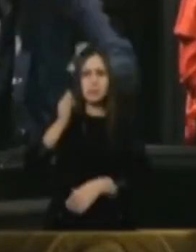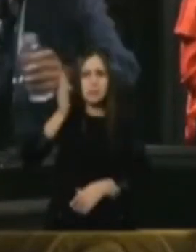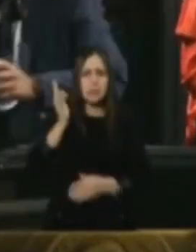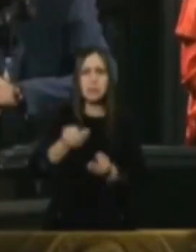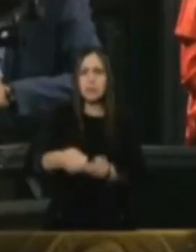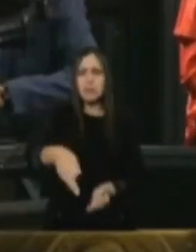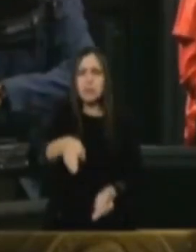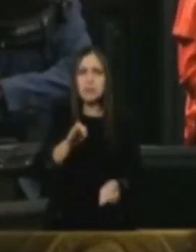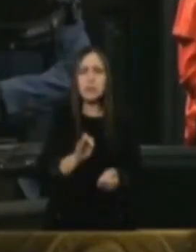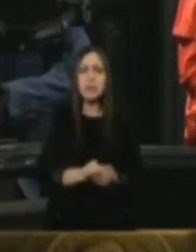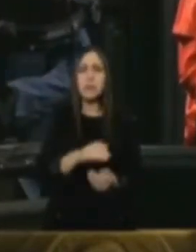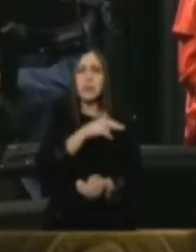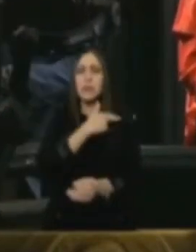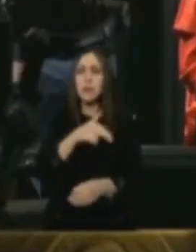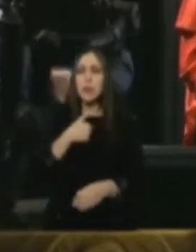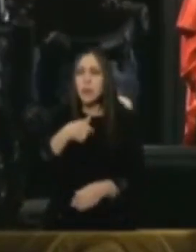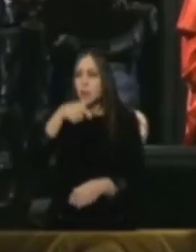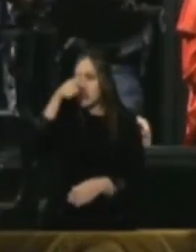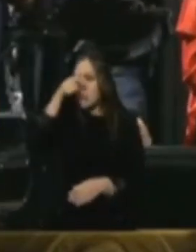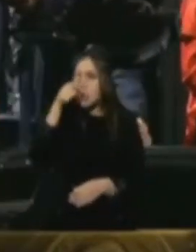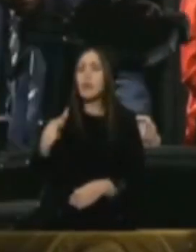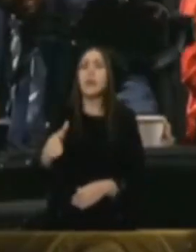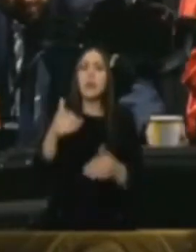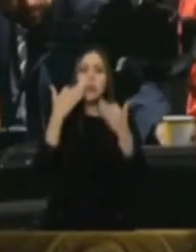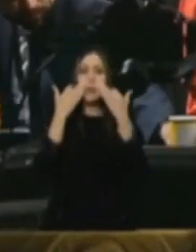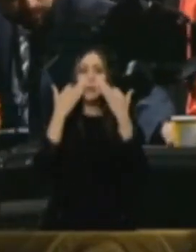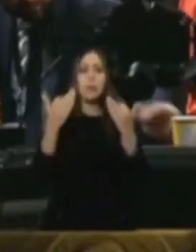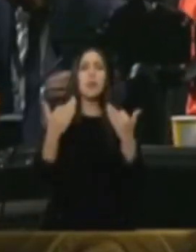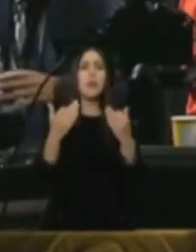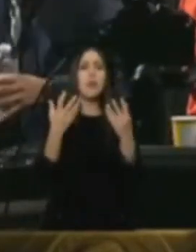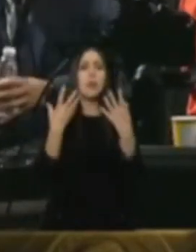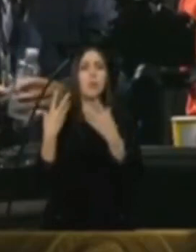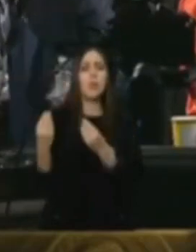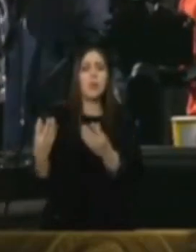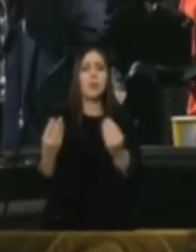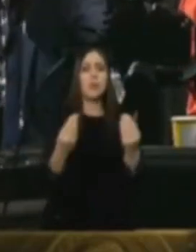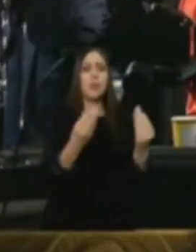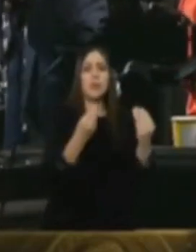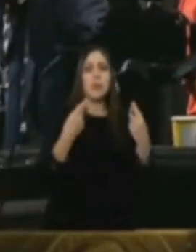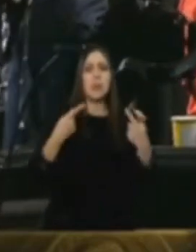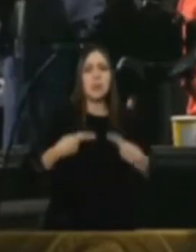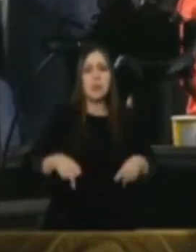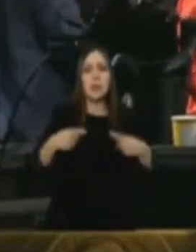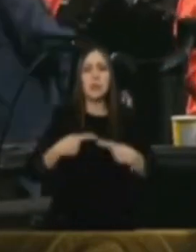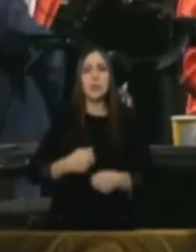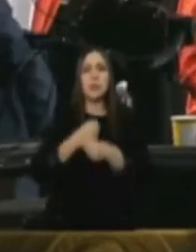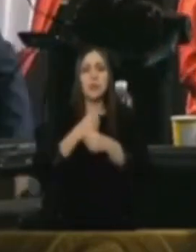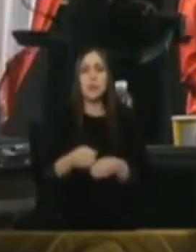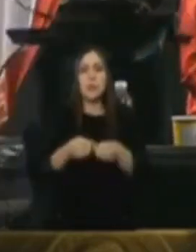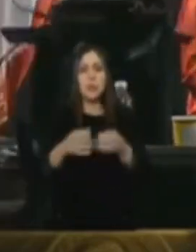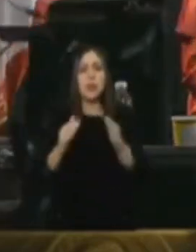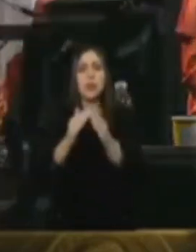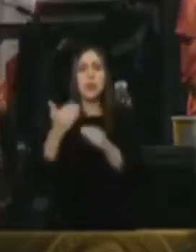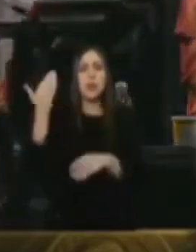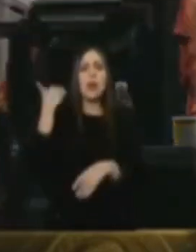de damnificados en los terremotos del 28 de julio de